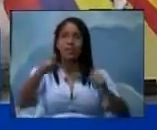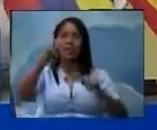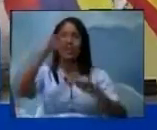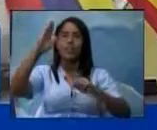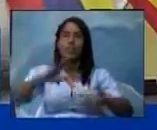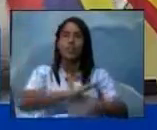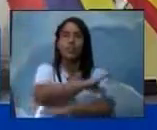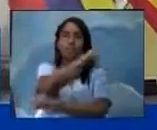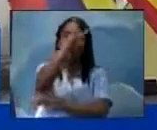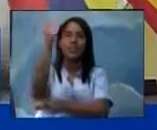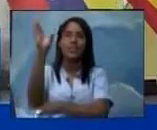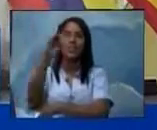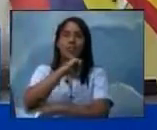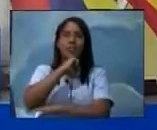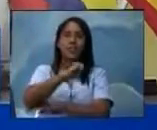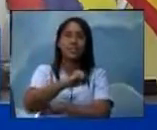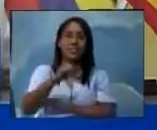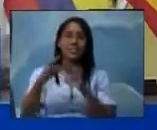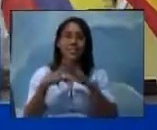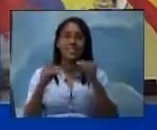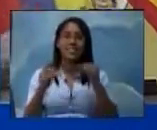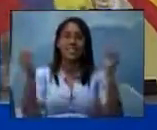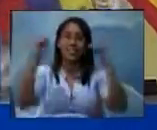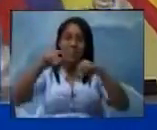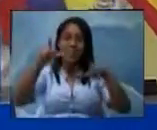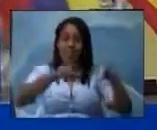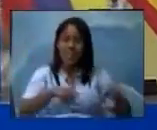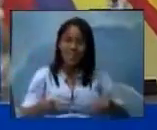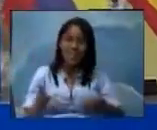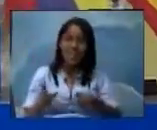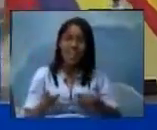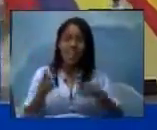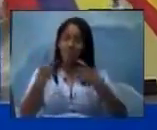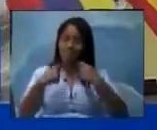Dios del cielo es el que te ha puesto en ese lugar